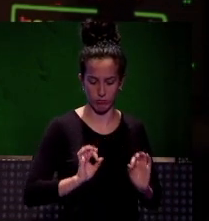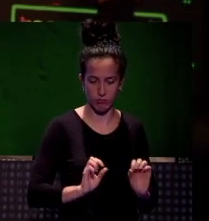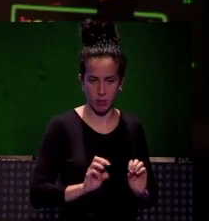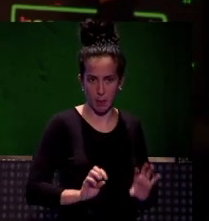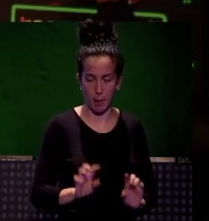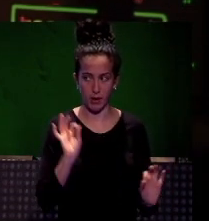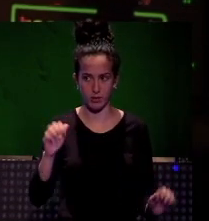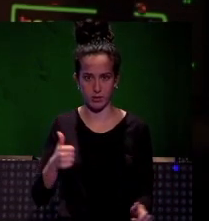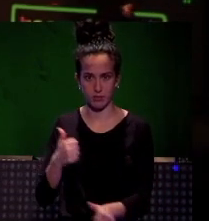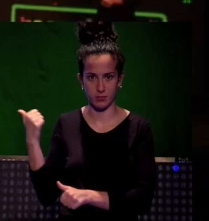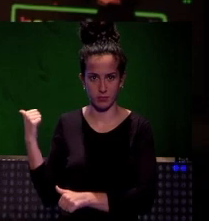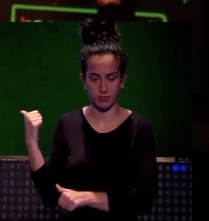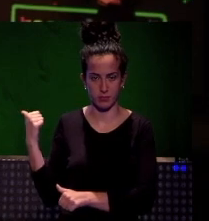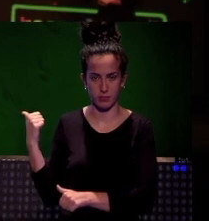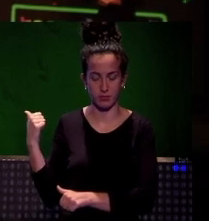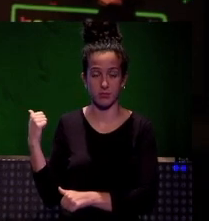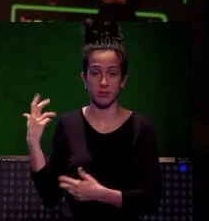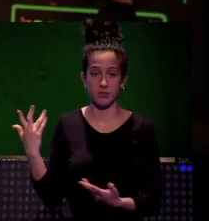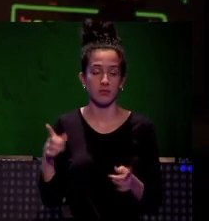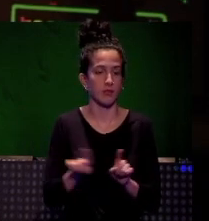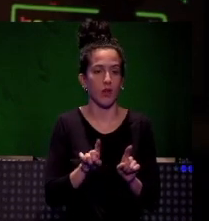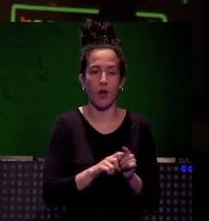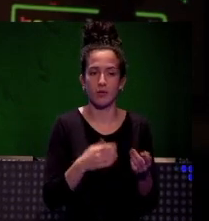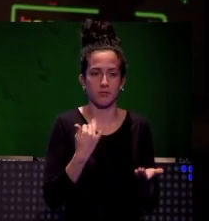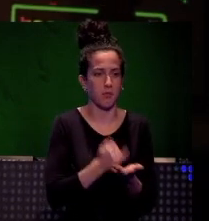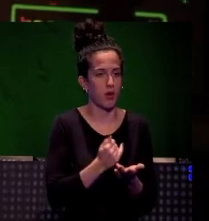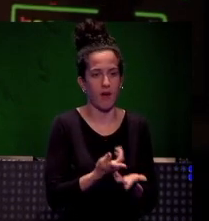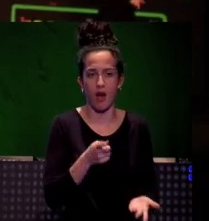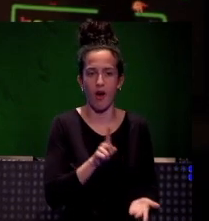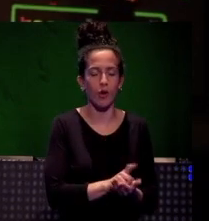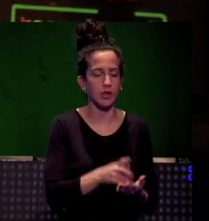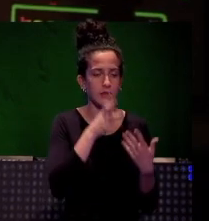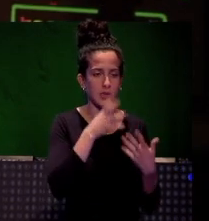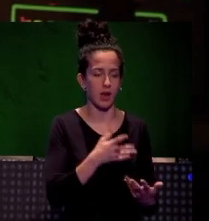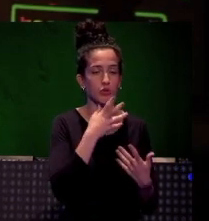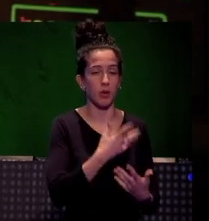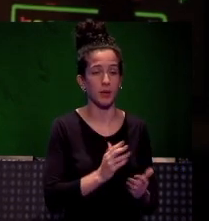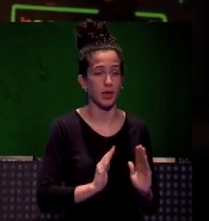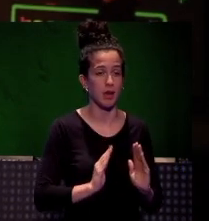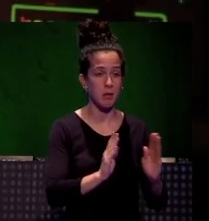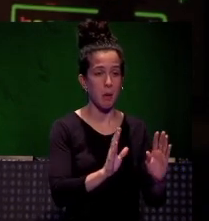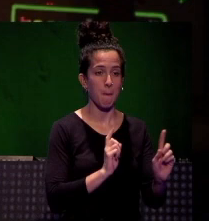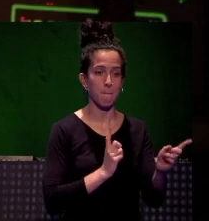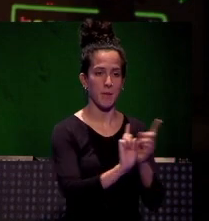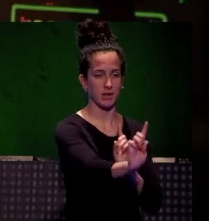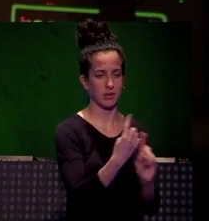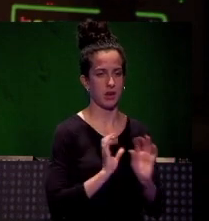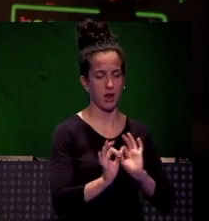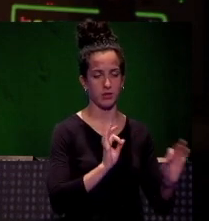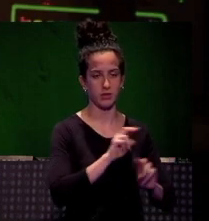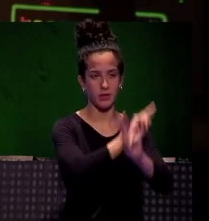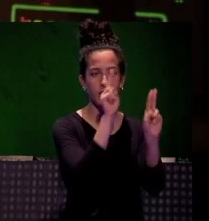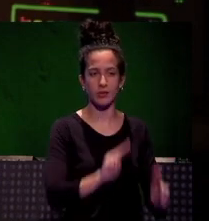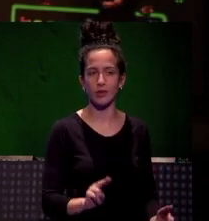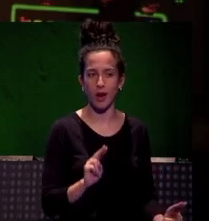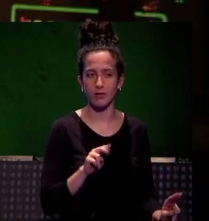más de lo que se está viendo en las pasarelas internacionales también en la gala del